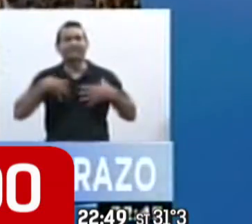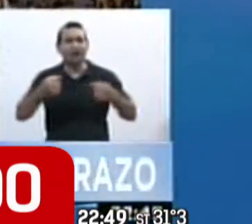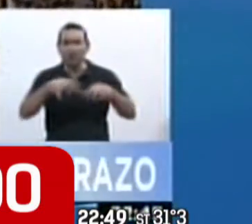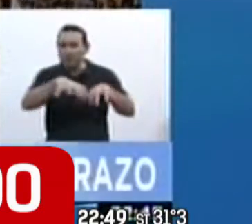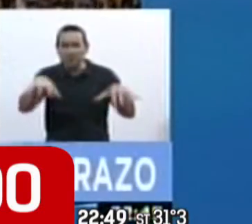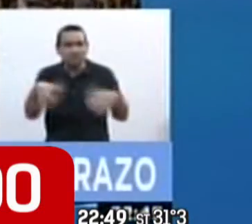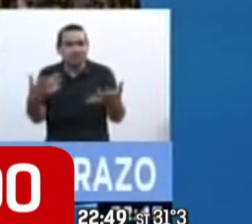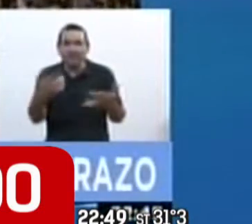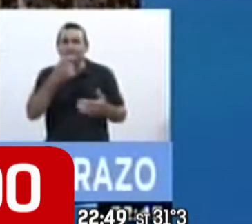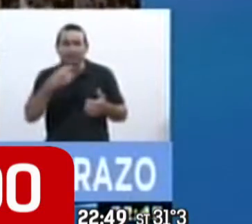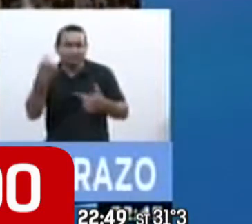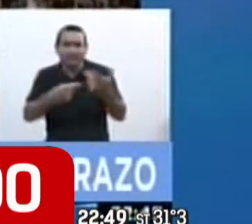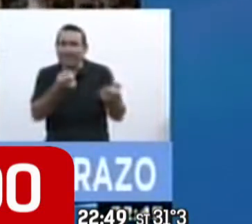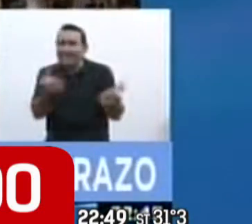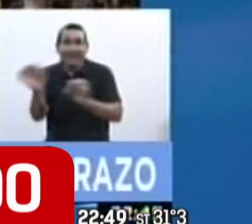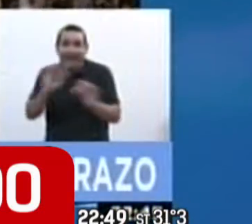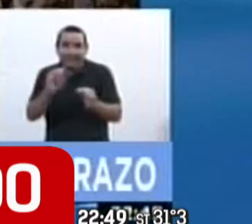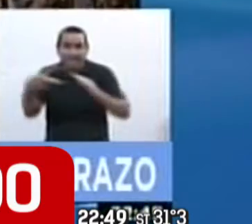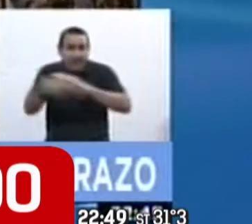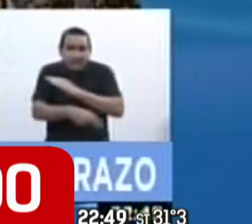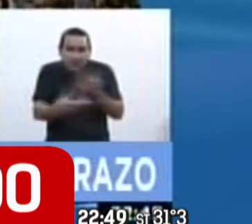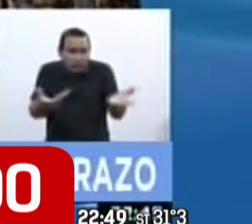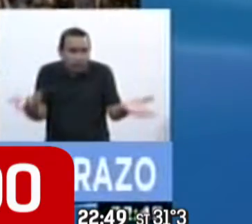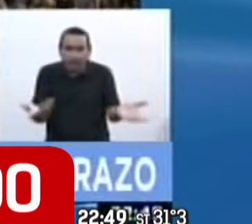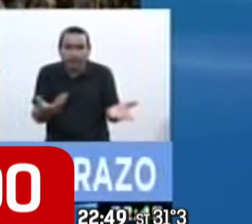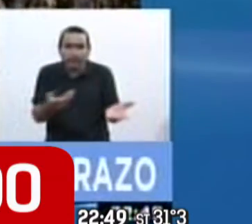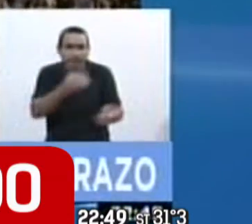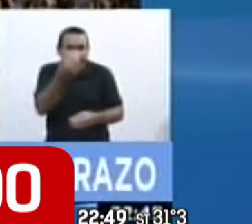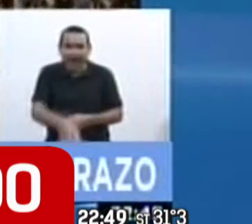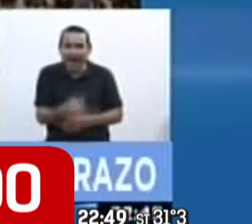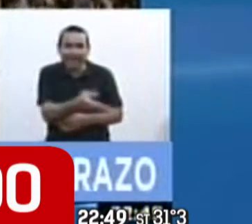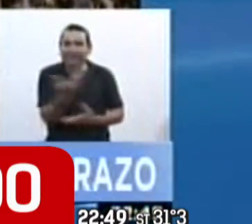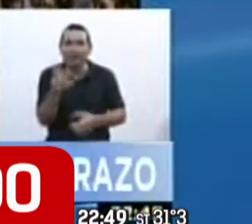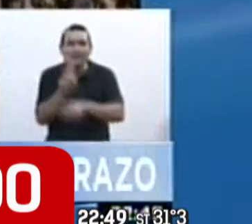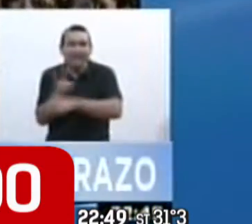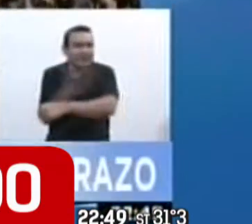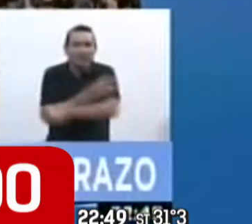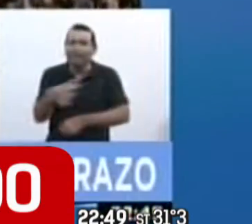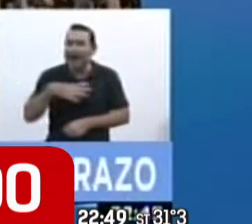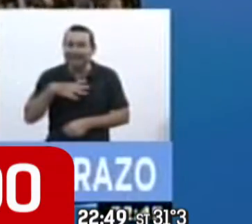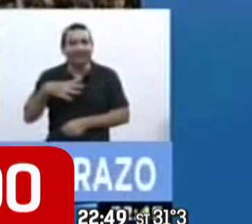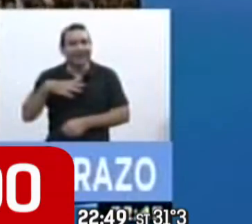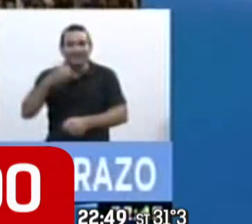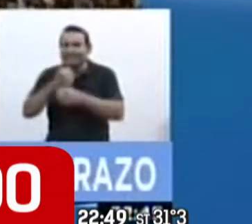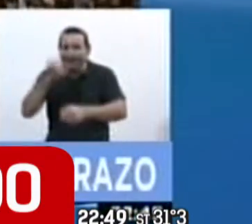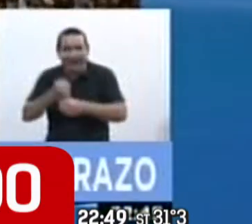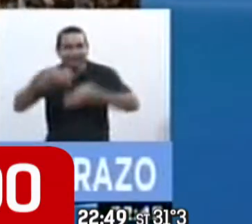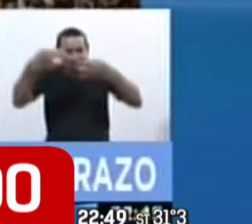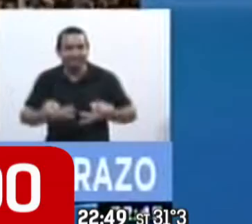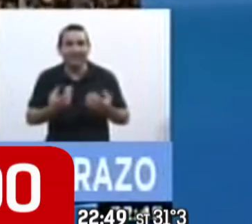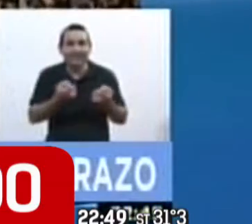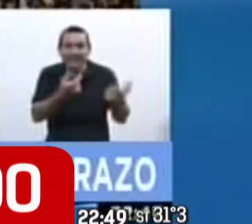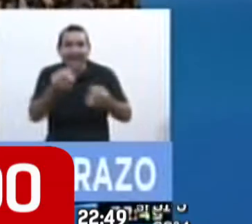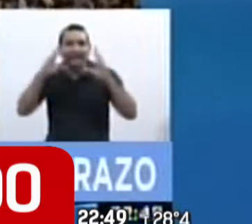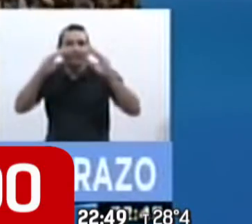que no los reparte, que hasta se vencen. No trabajamos la prevención, nos falta ese trabajo de poder entregar y